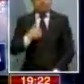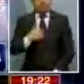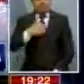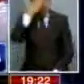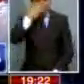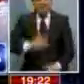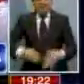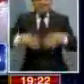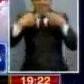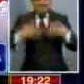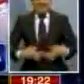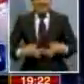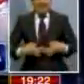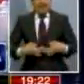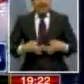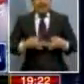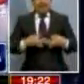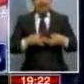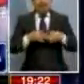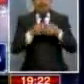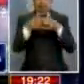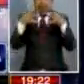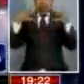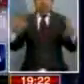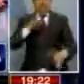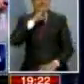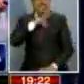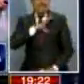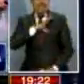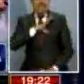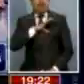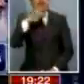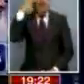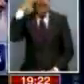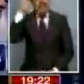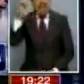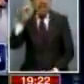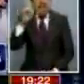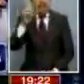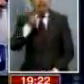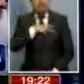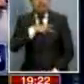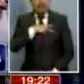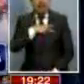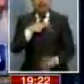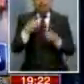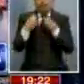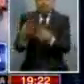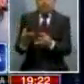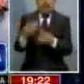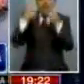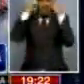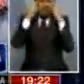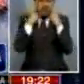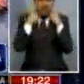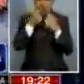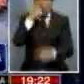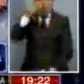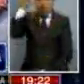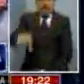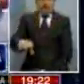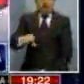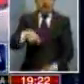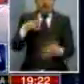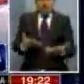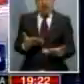Yo estoy segura que la inmensa mayoría de los chilenos cree que hay que premiar a los que se esfuerza y no hay que castigarlo, como